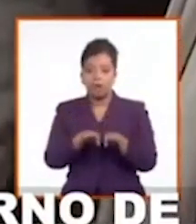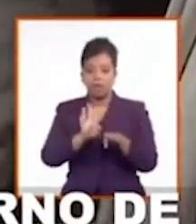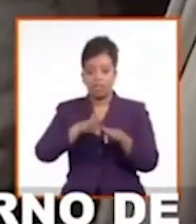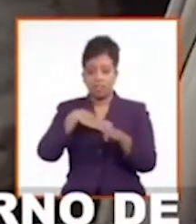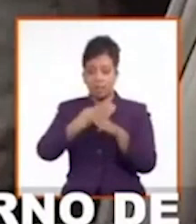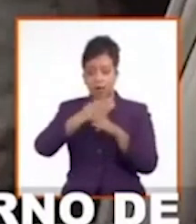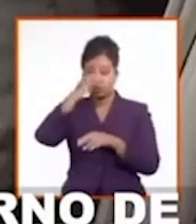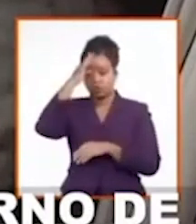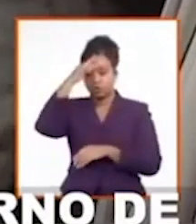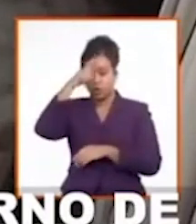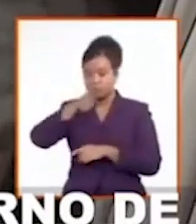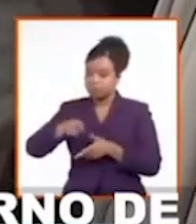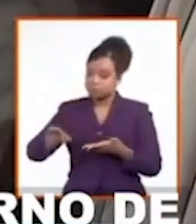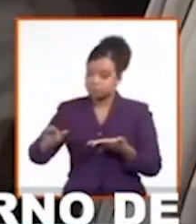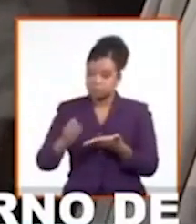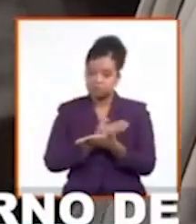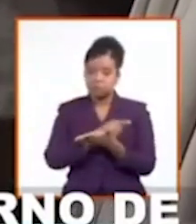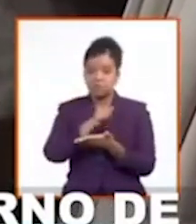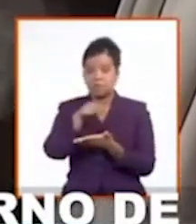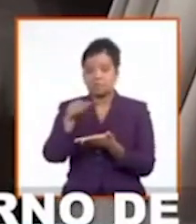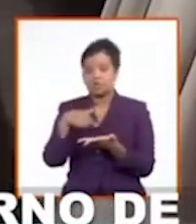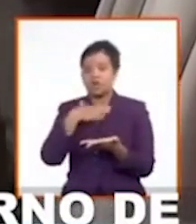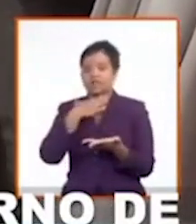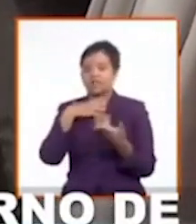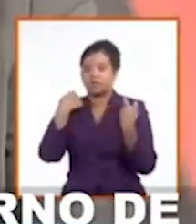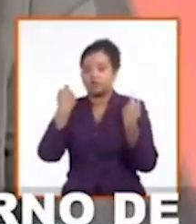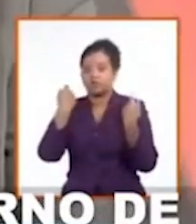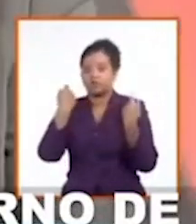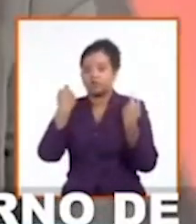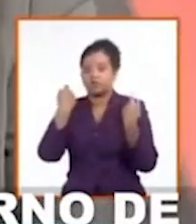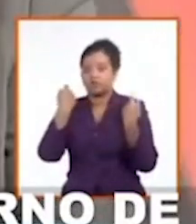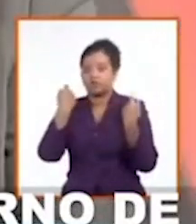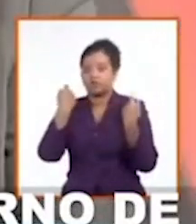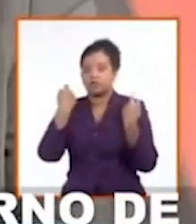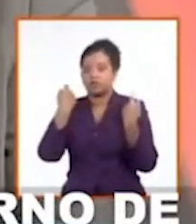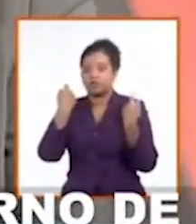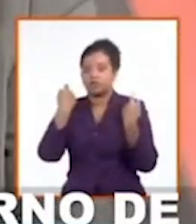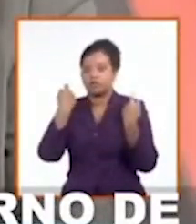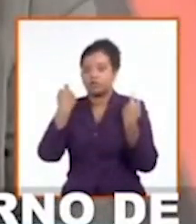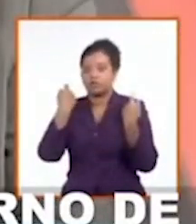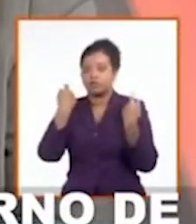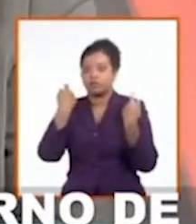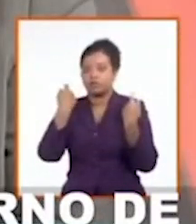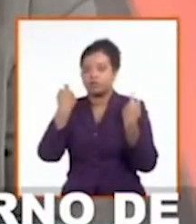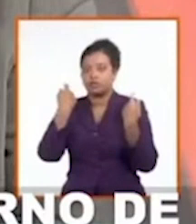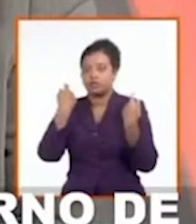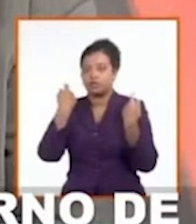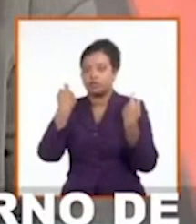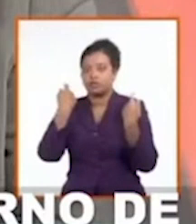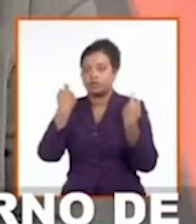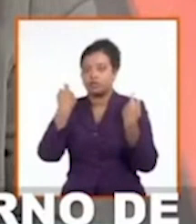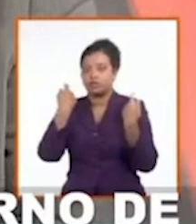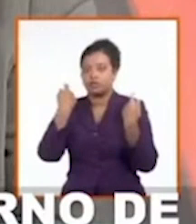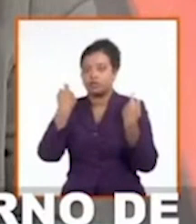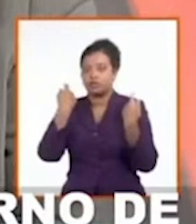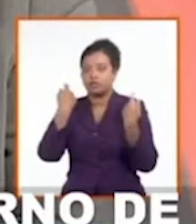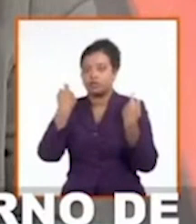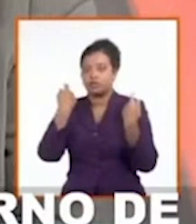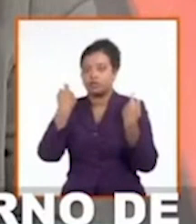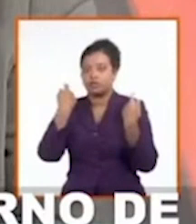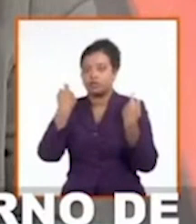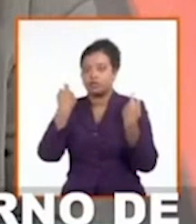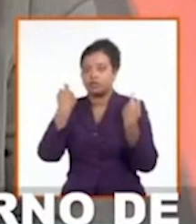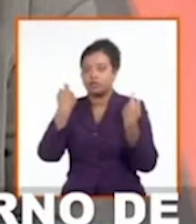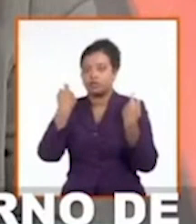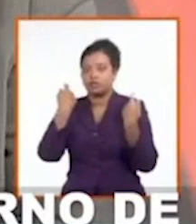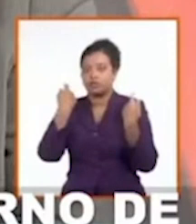estímulo para todas estas manifestaciones que se están dando. Que Trump echó abajo cuando Trump deportó a la mayor cantidad